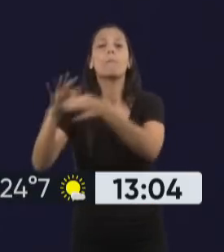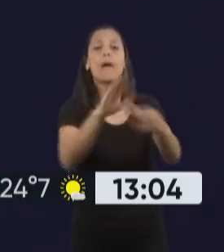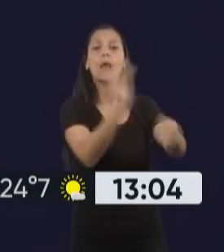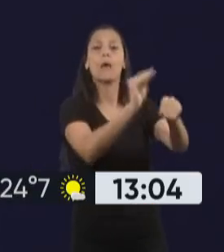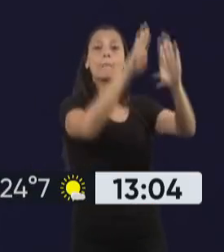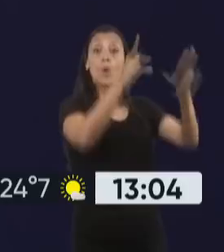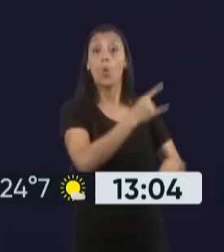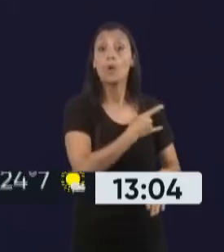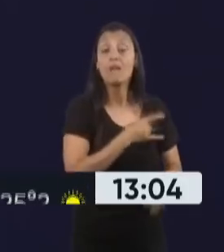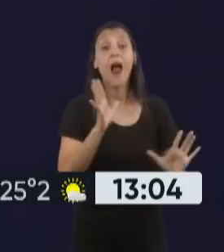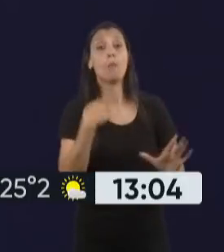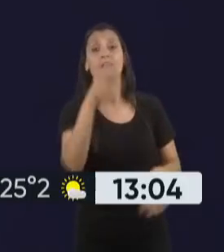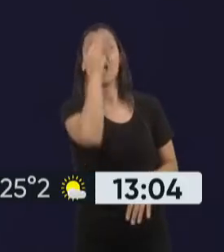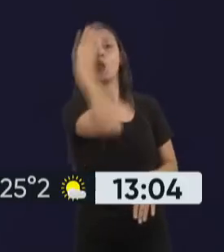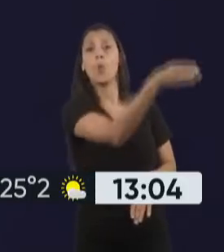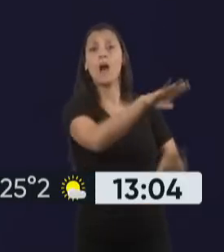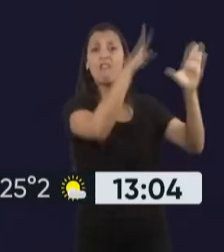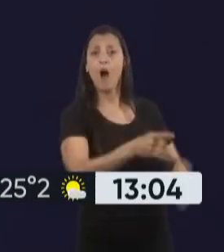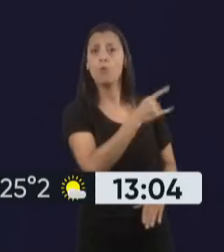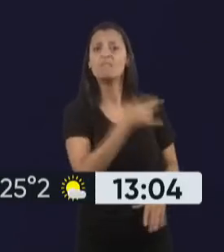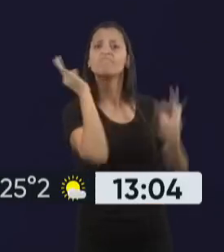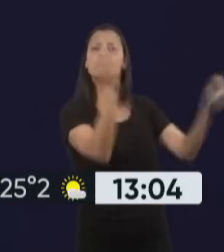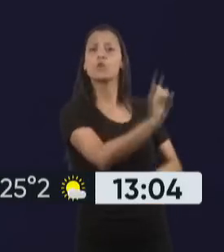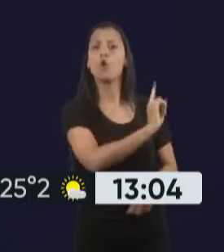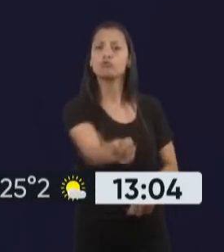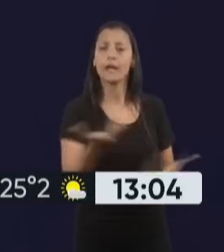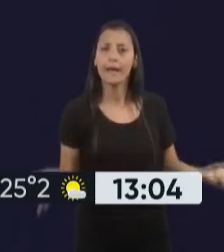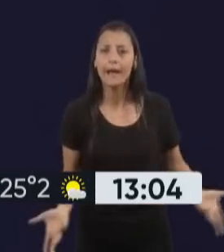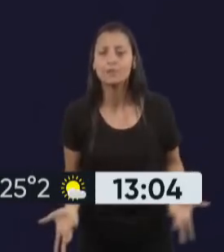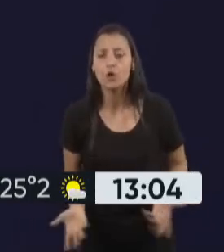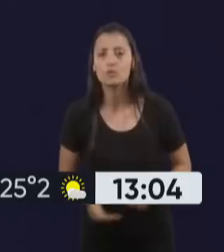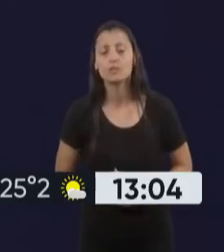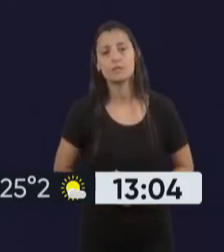universidad y que tal vez no va a pasar nunca por la universidad. Entonces, en